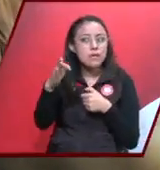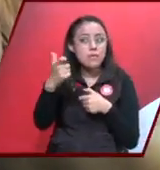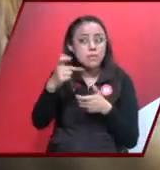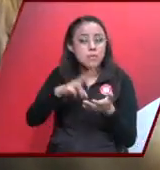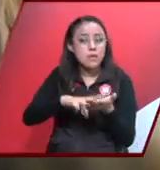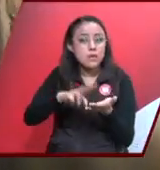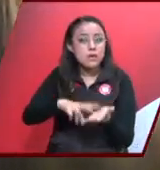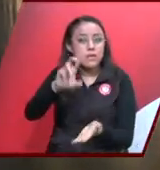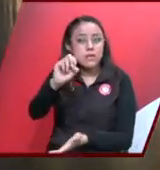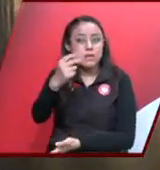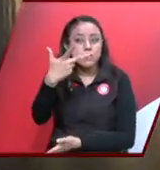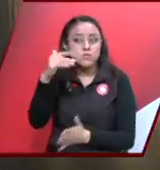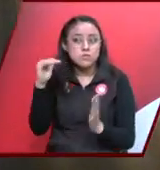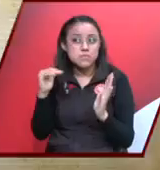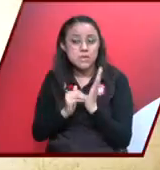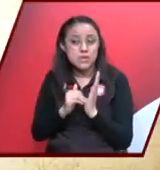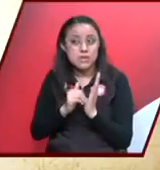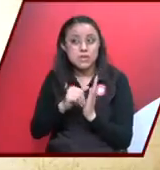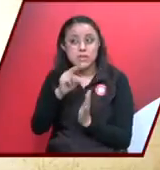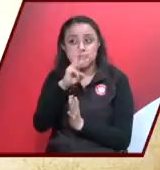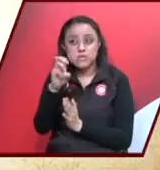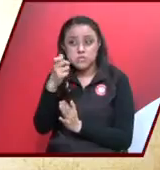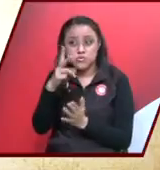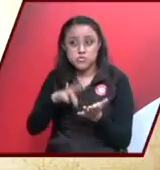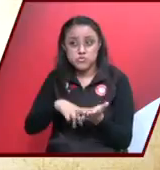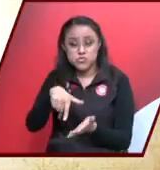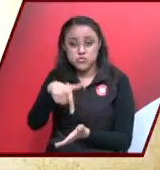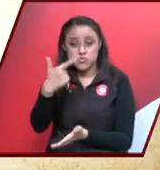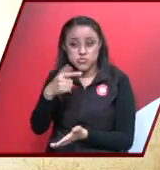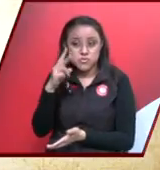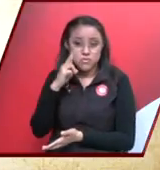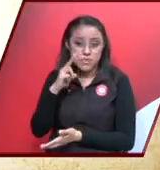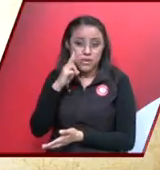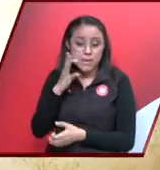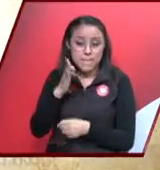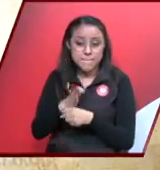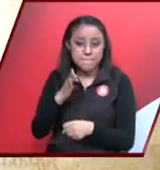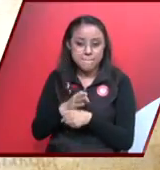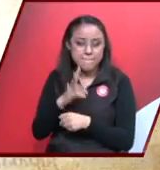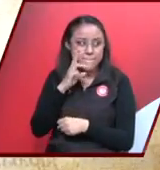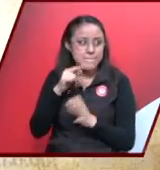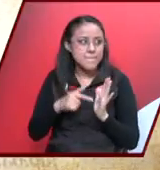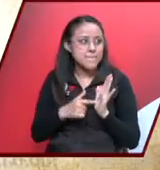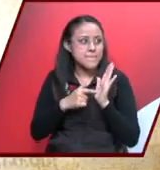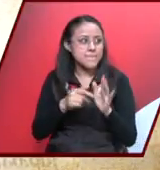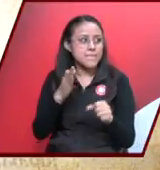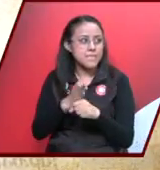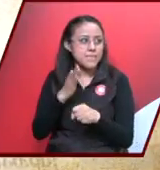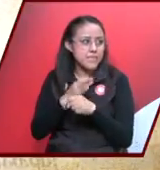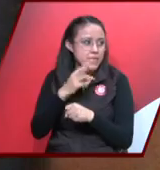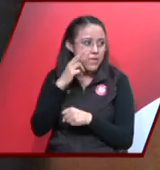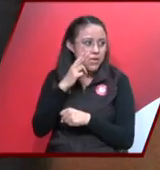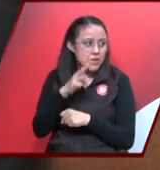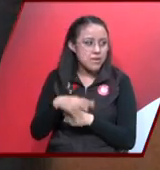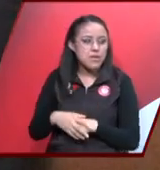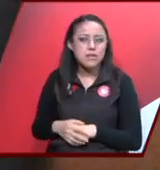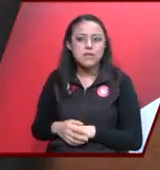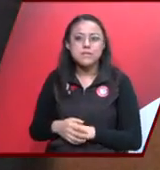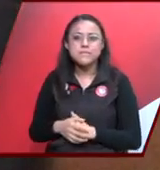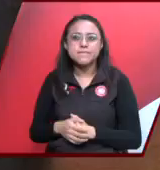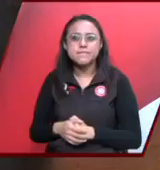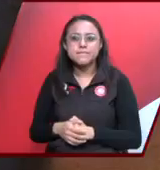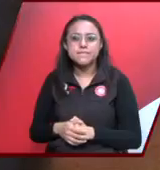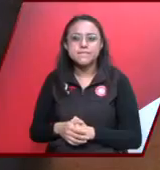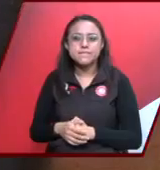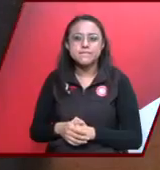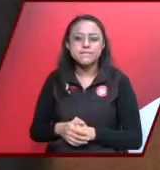de 38,813 pesos. Como mamá, estoy desesperada porque es una cantidad muy grande que